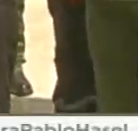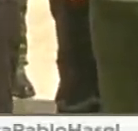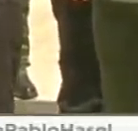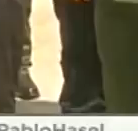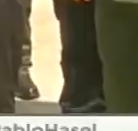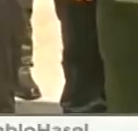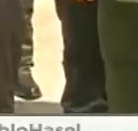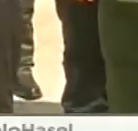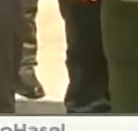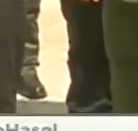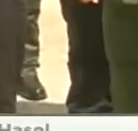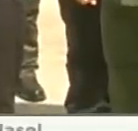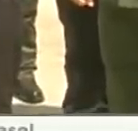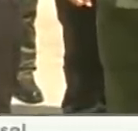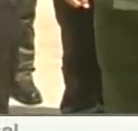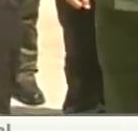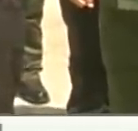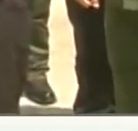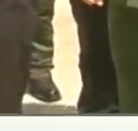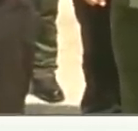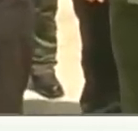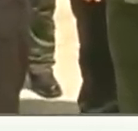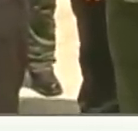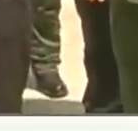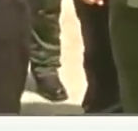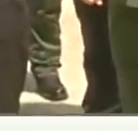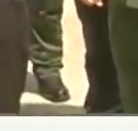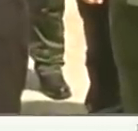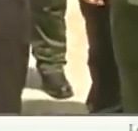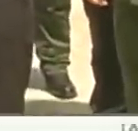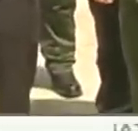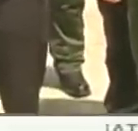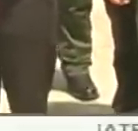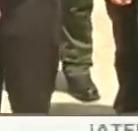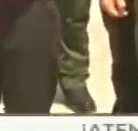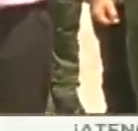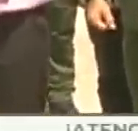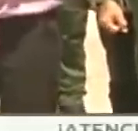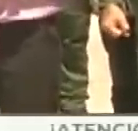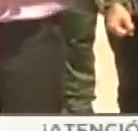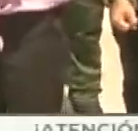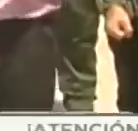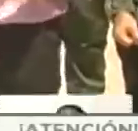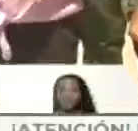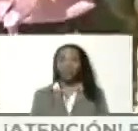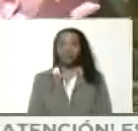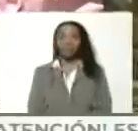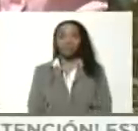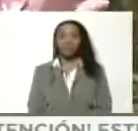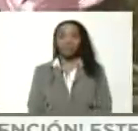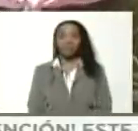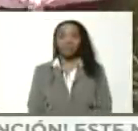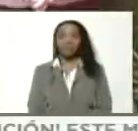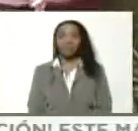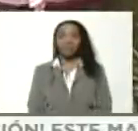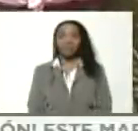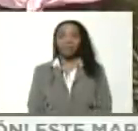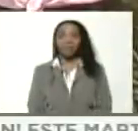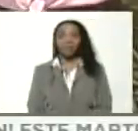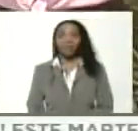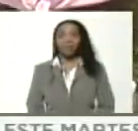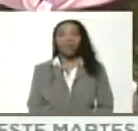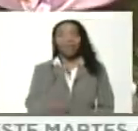de producción THT, líneas de producción ESMT y ciencias de datos. A esta hora, la vicepresidenta ejecutiva de la República,